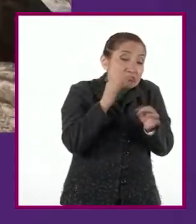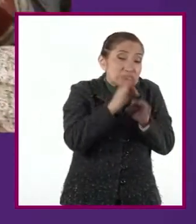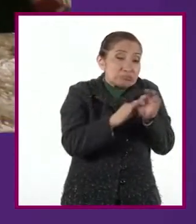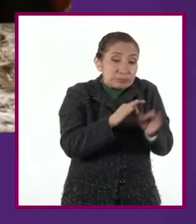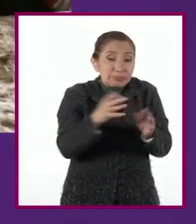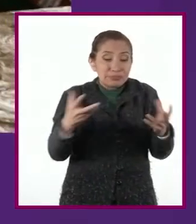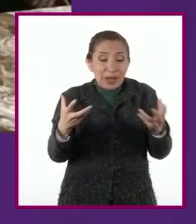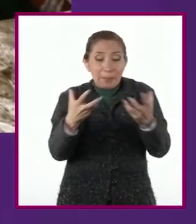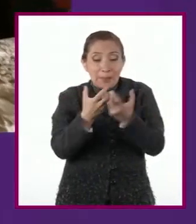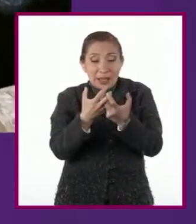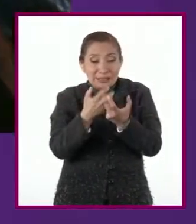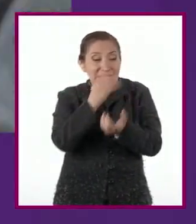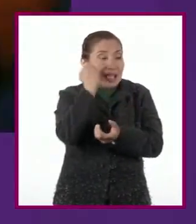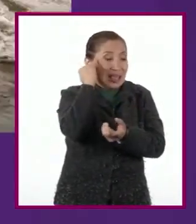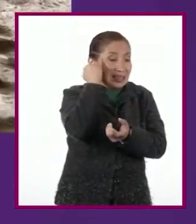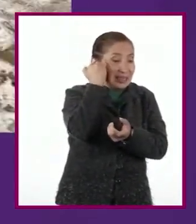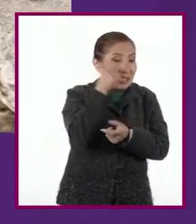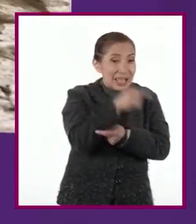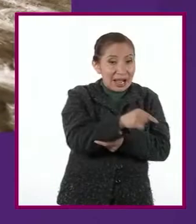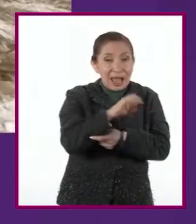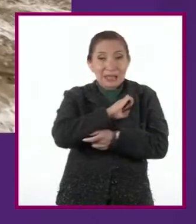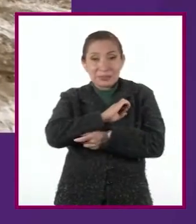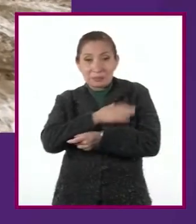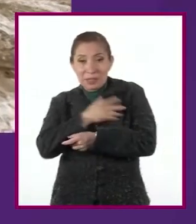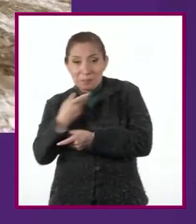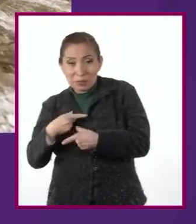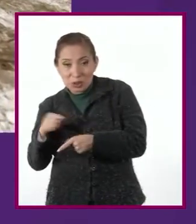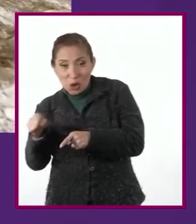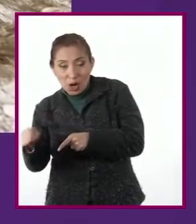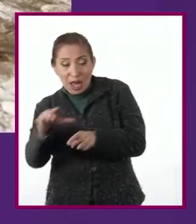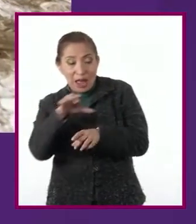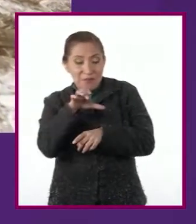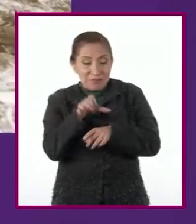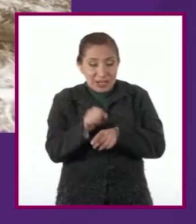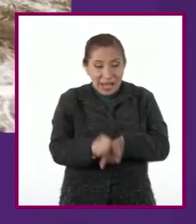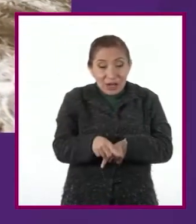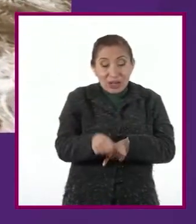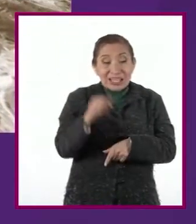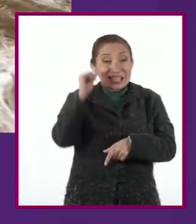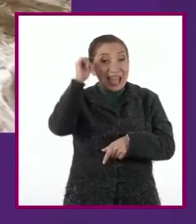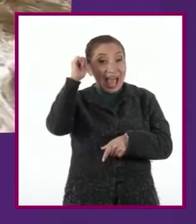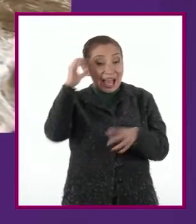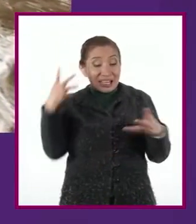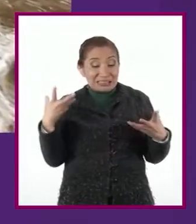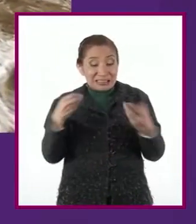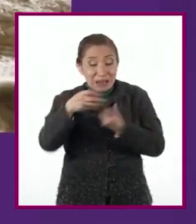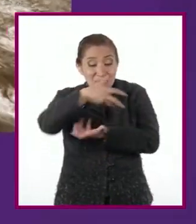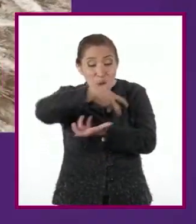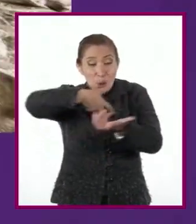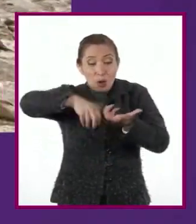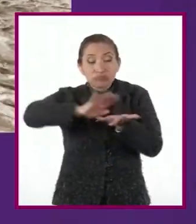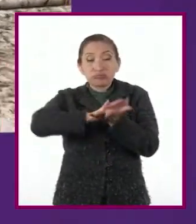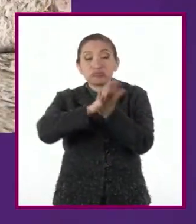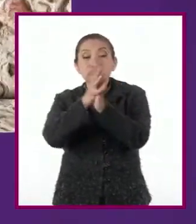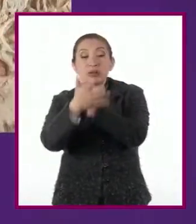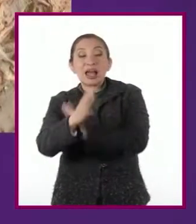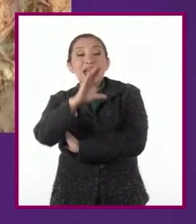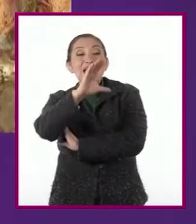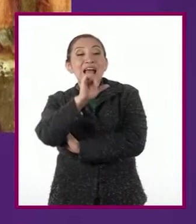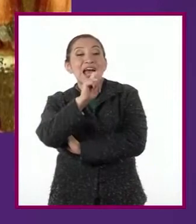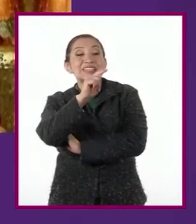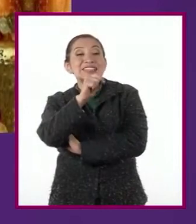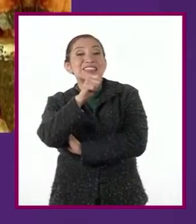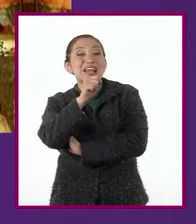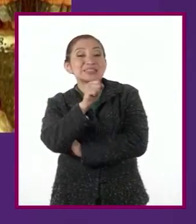La mezcla entre indígenas, españoles, africanos y asiáticos dio origen a las